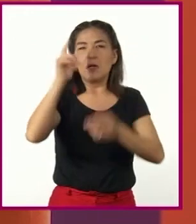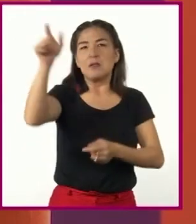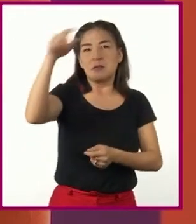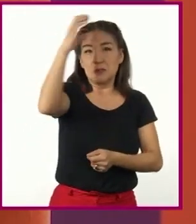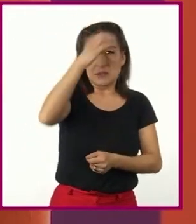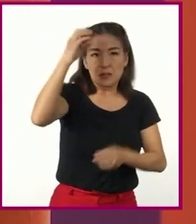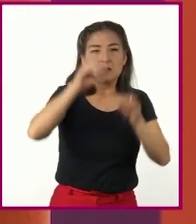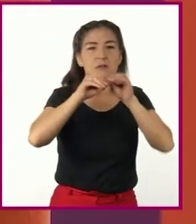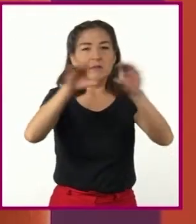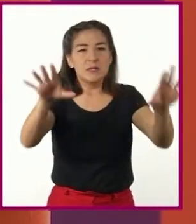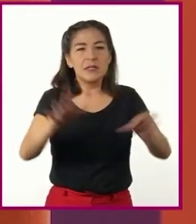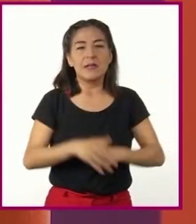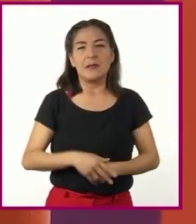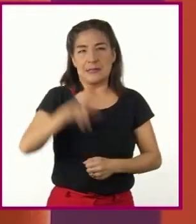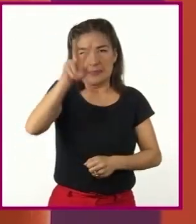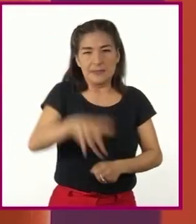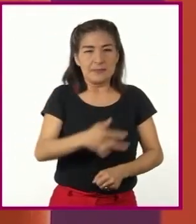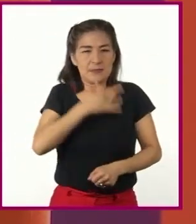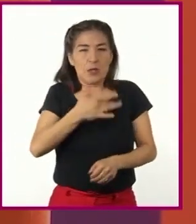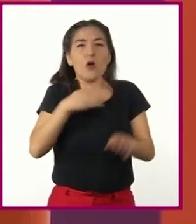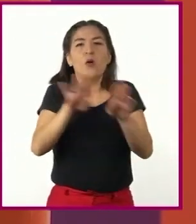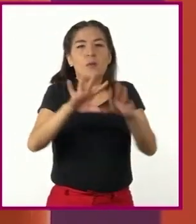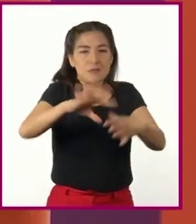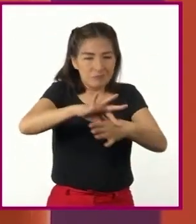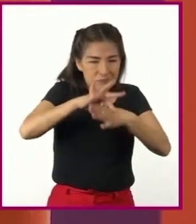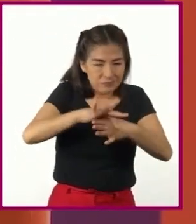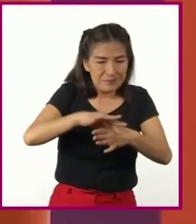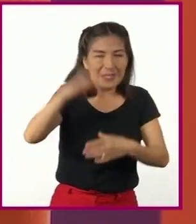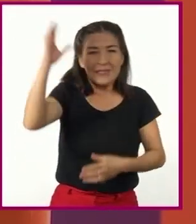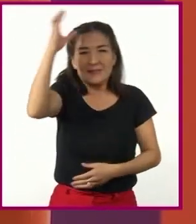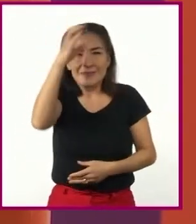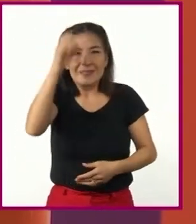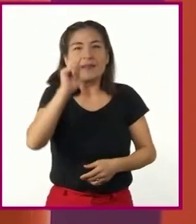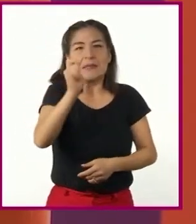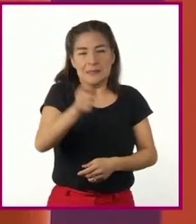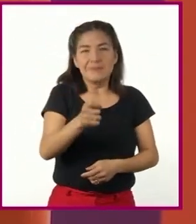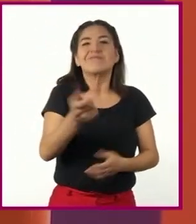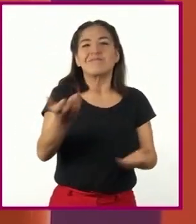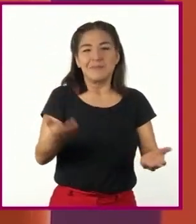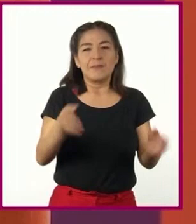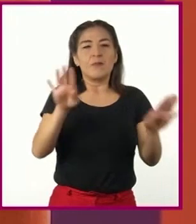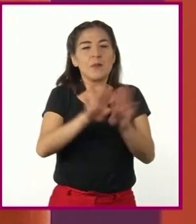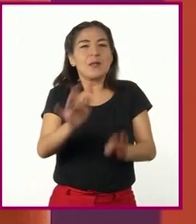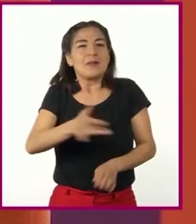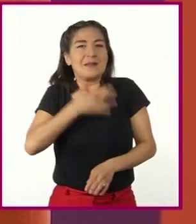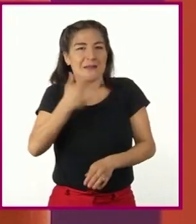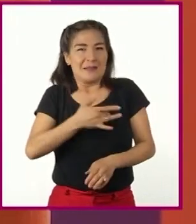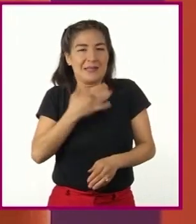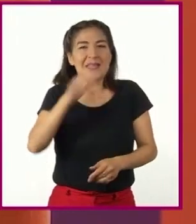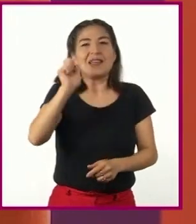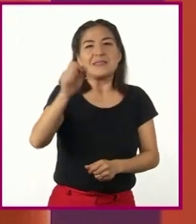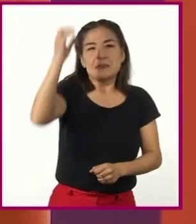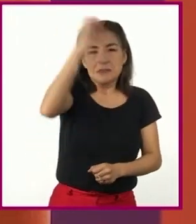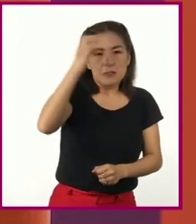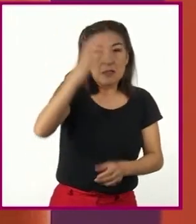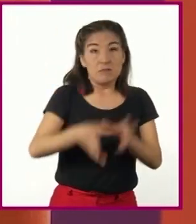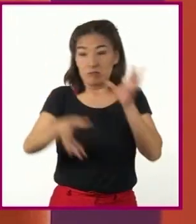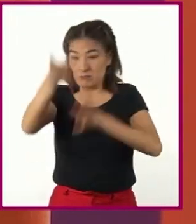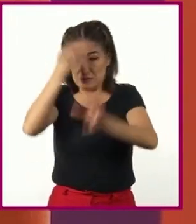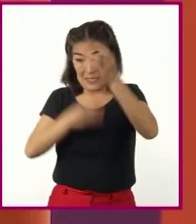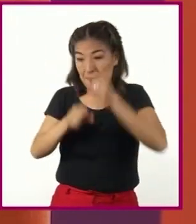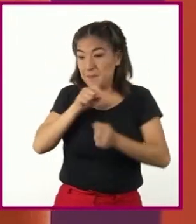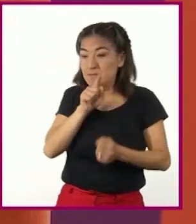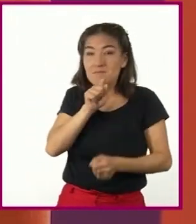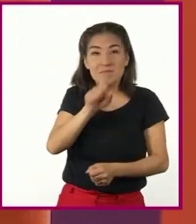sea, vivimos la ciencia, ¿no? Entonces, creo que eso hay que hacer, vivir la ciencia. Así como aprendemos a leer y